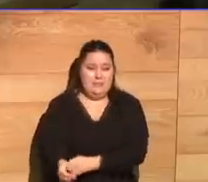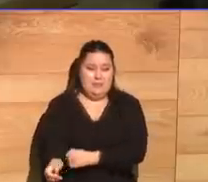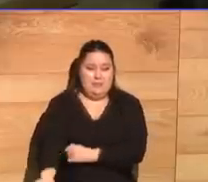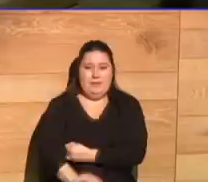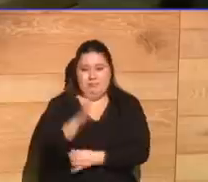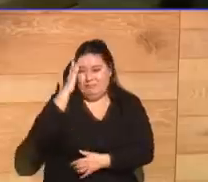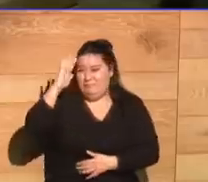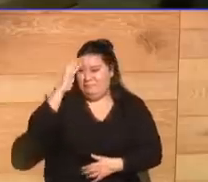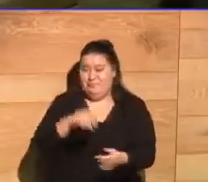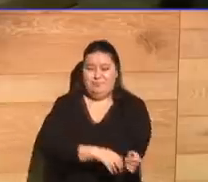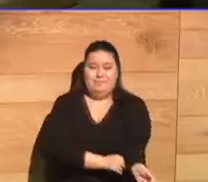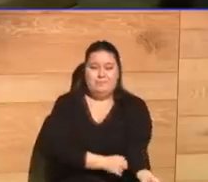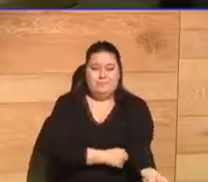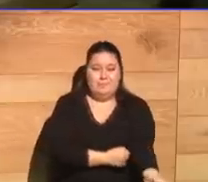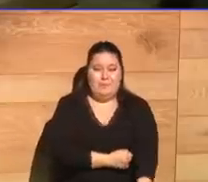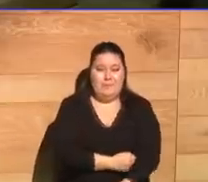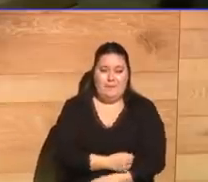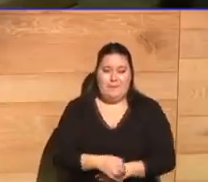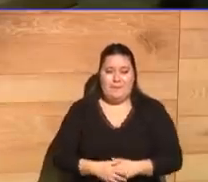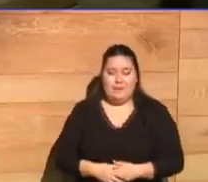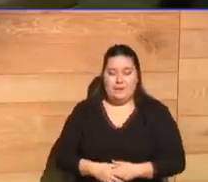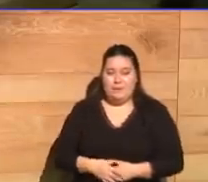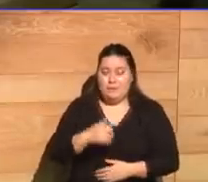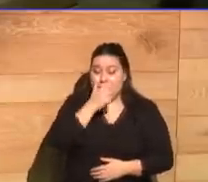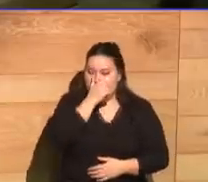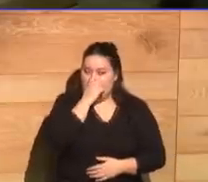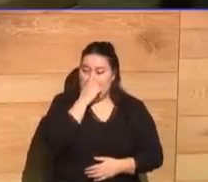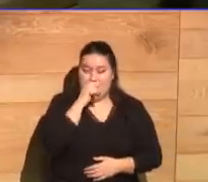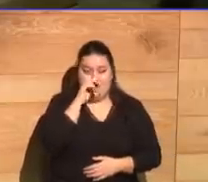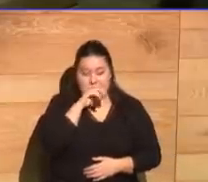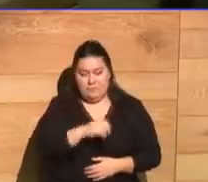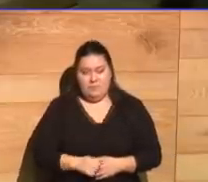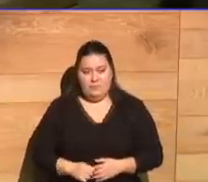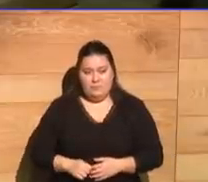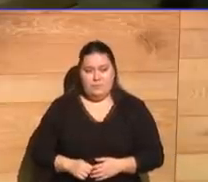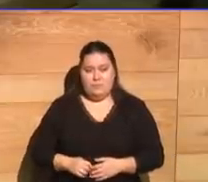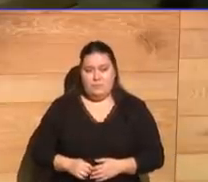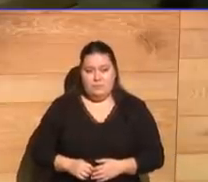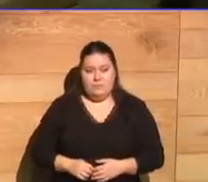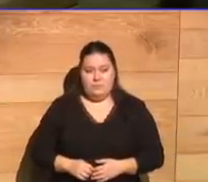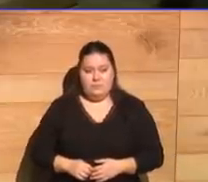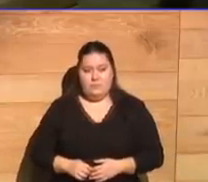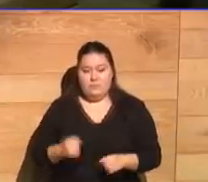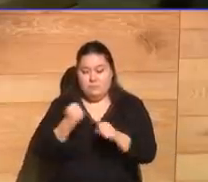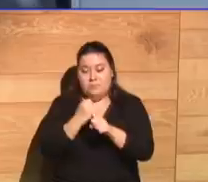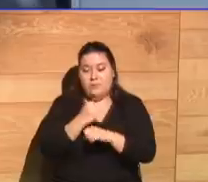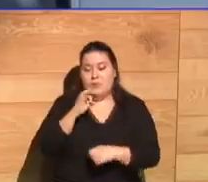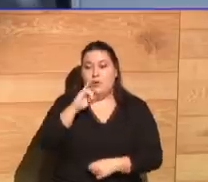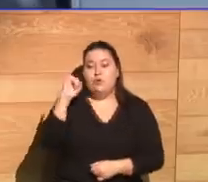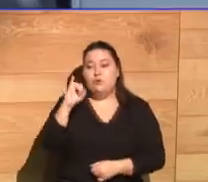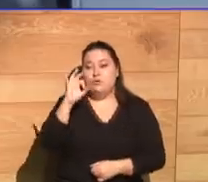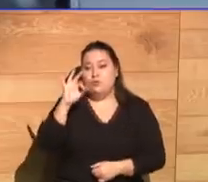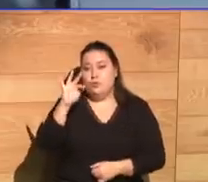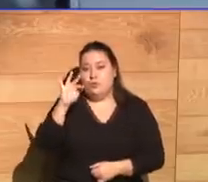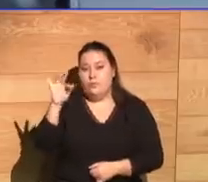grandes planos. Que no nos olvidemos de que el operador, no ha trabajado con Lean, que yo recuerde, pero es Geoffrey Unsworth, que es el operador de 2001,